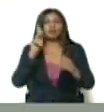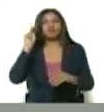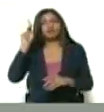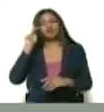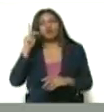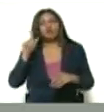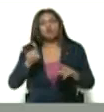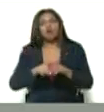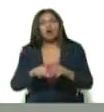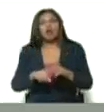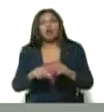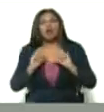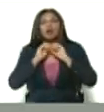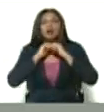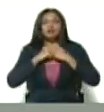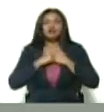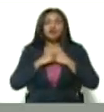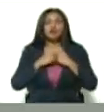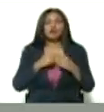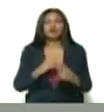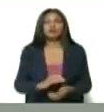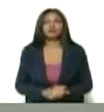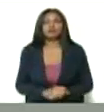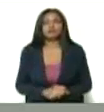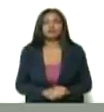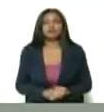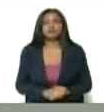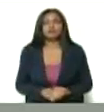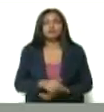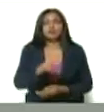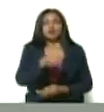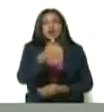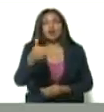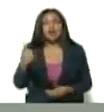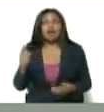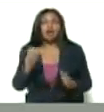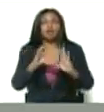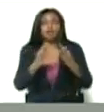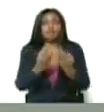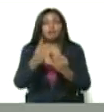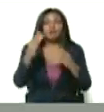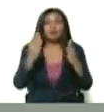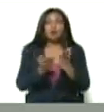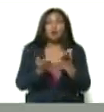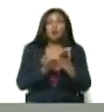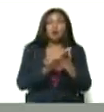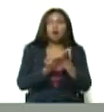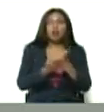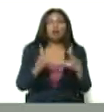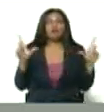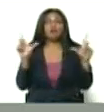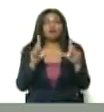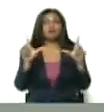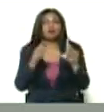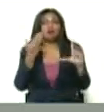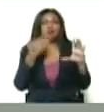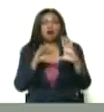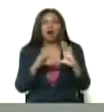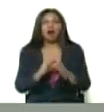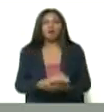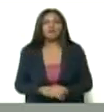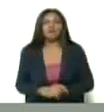Aristóbulo Isturi de cada casa una escuela, porque además se dan clases por las pantallas de televisión, se mandan